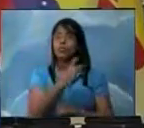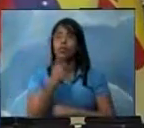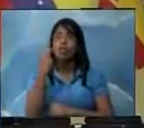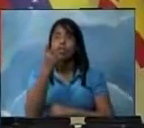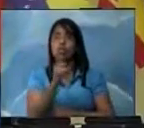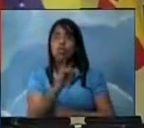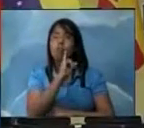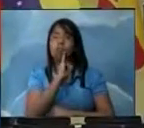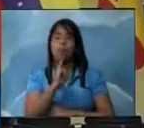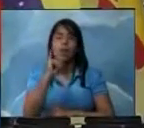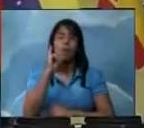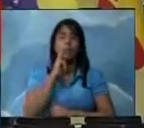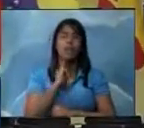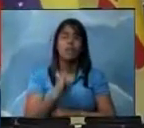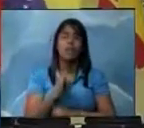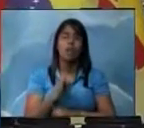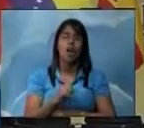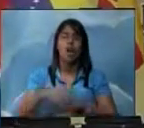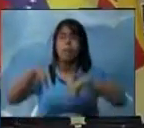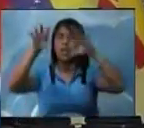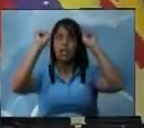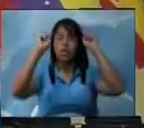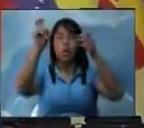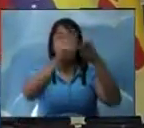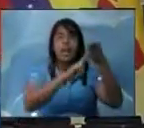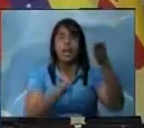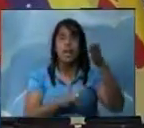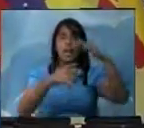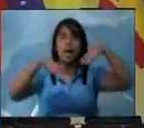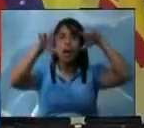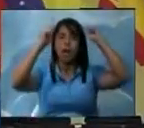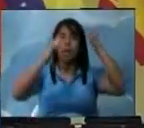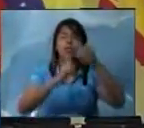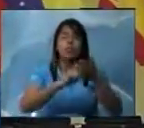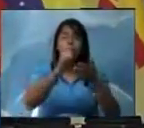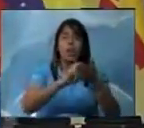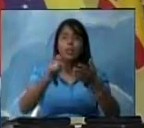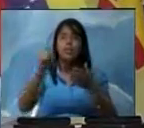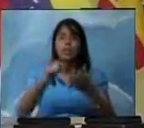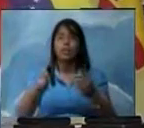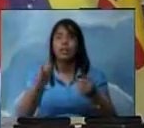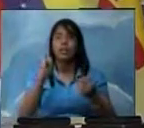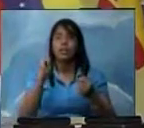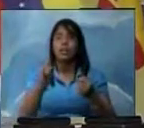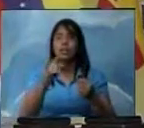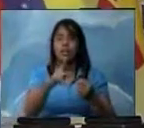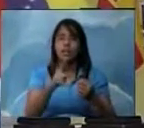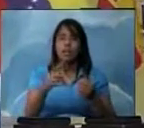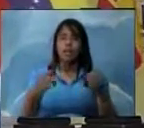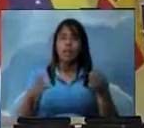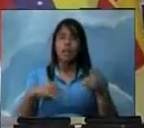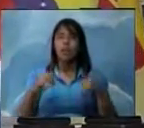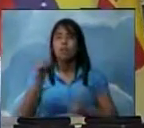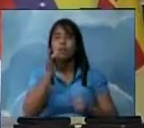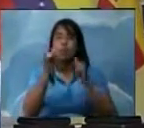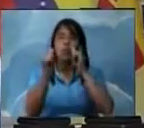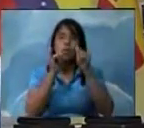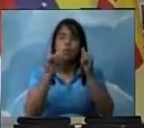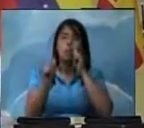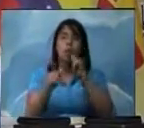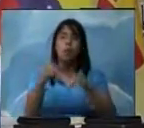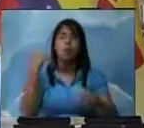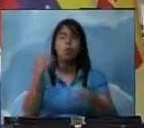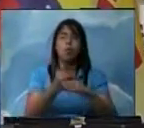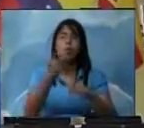idioma. Aprendió a leer, aprendió a escribir, y él me informaba cómo